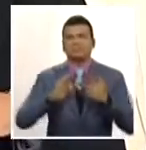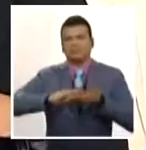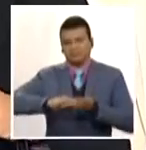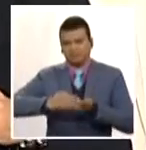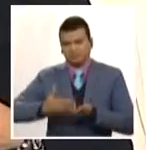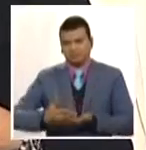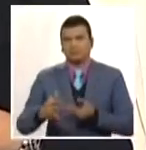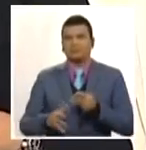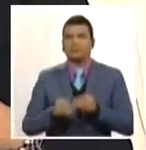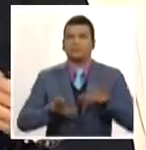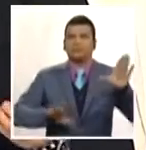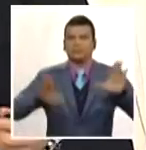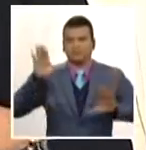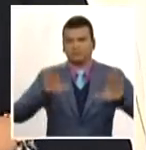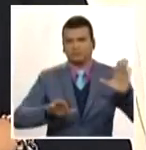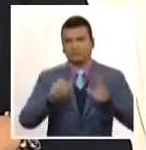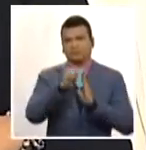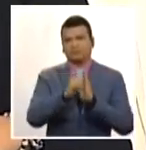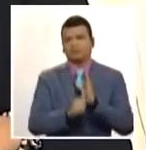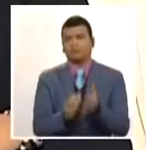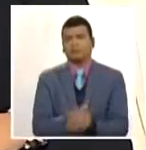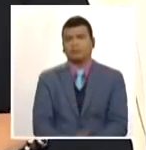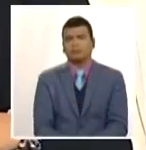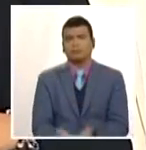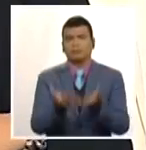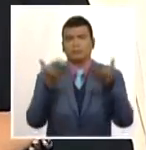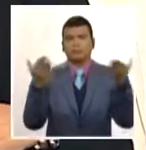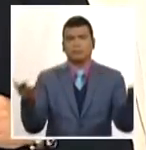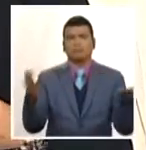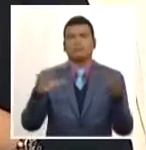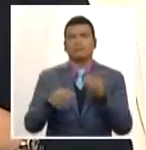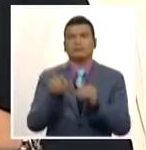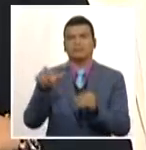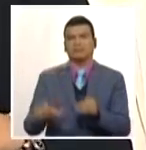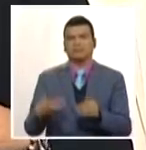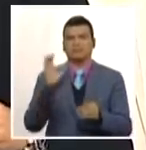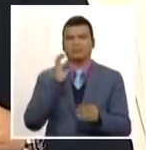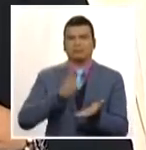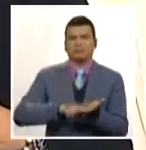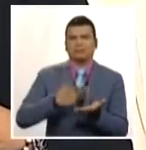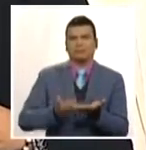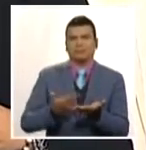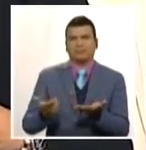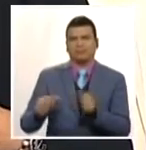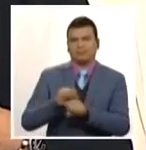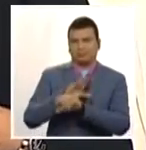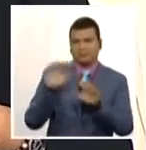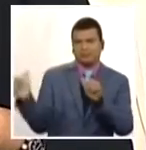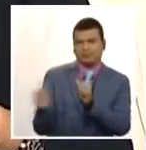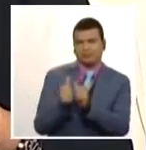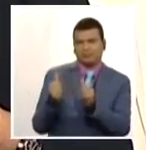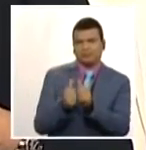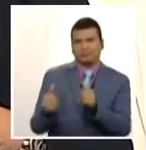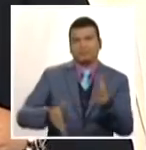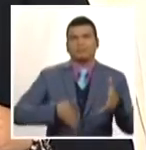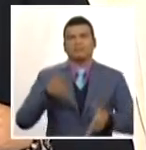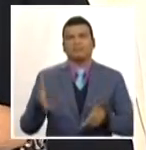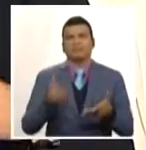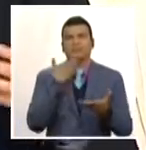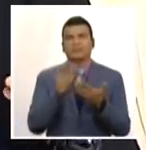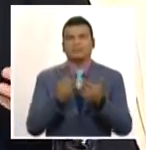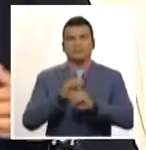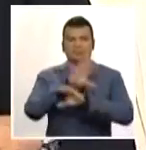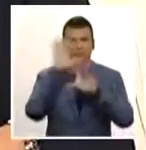y también participan con la programación. Un saludo grande también para Cristian Espitia, que todas las mañanas madruga con nosotros. Nuestro lenguaje de señas